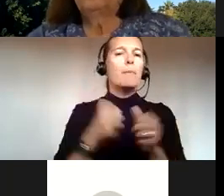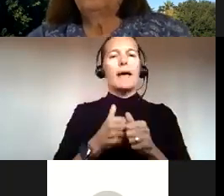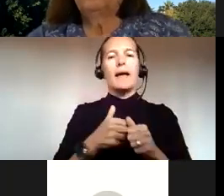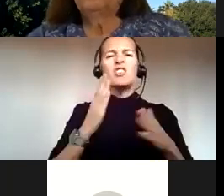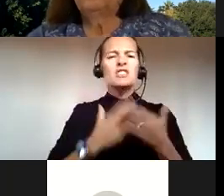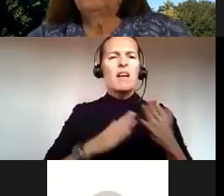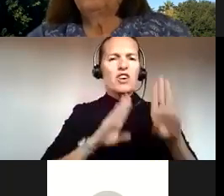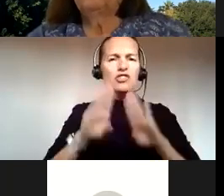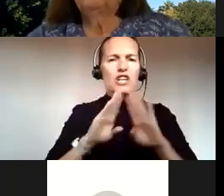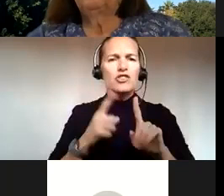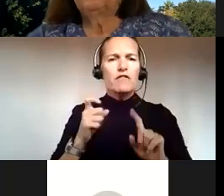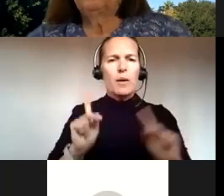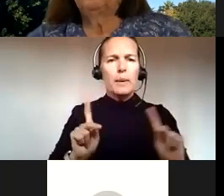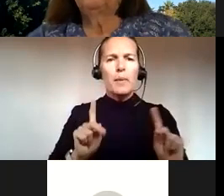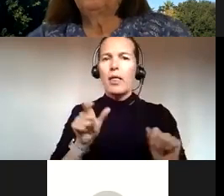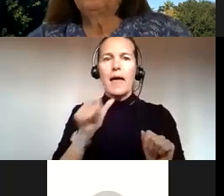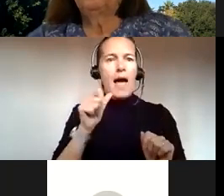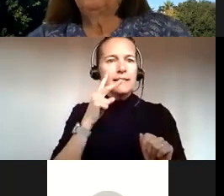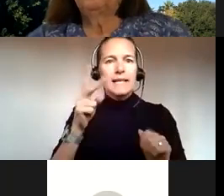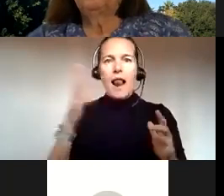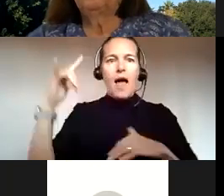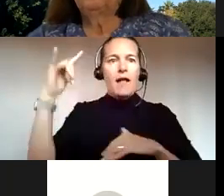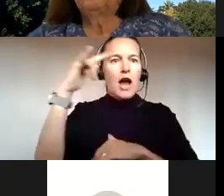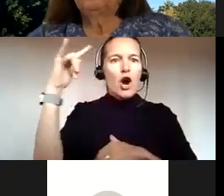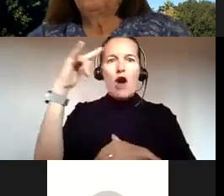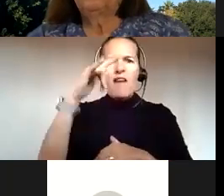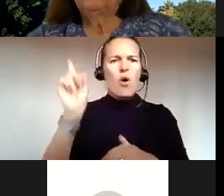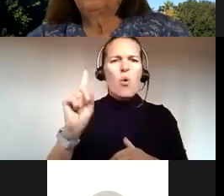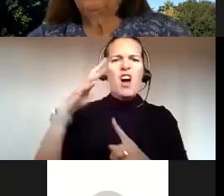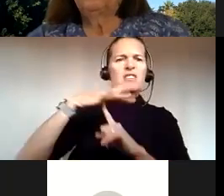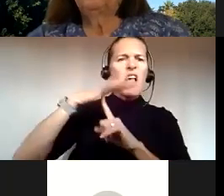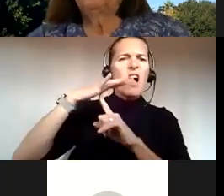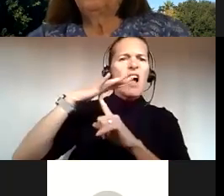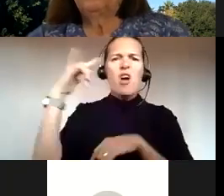hay mucha frustración en cuanto a que no están viendo a muchos aviones